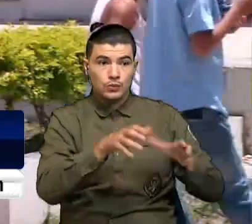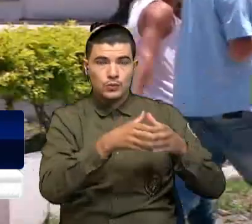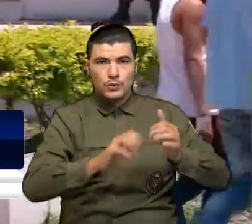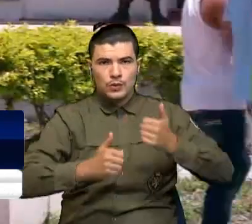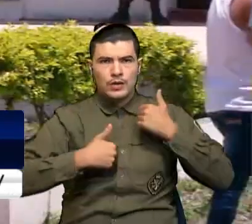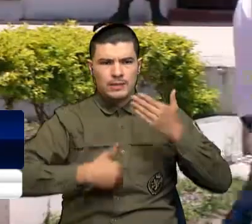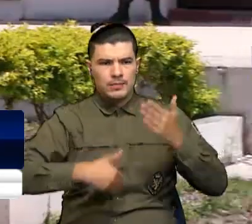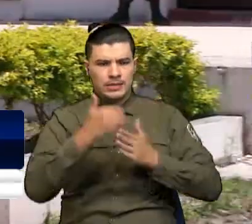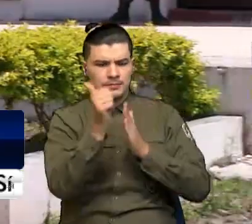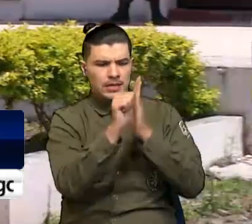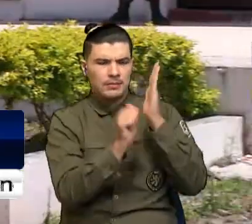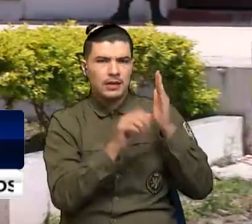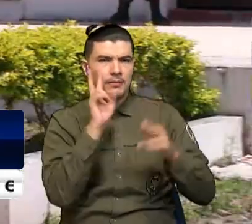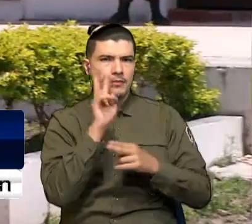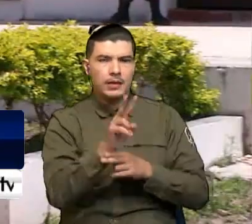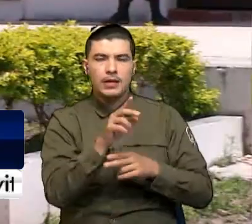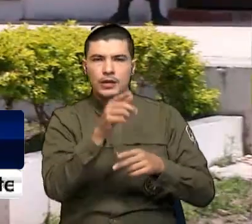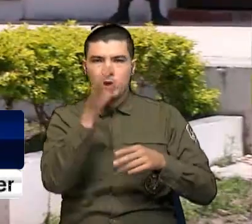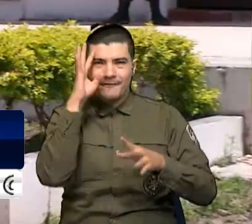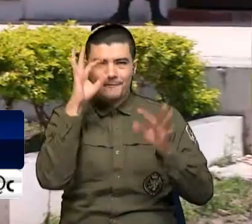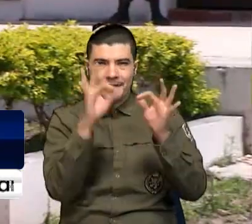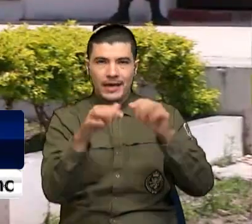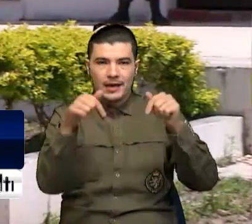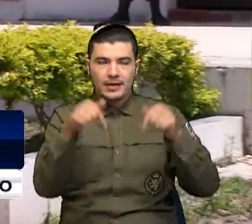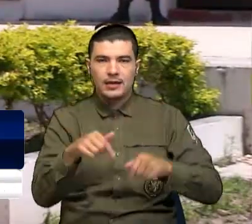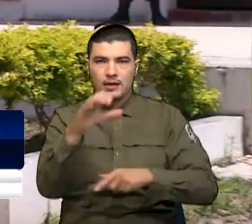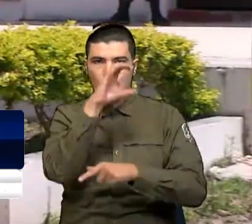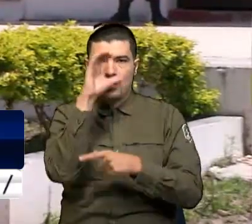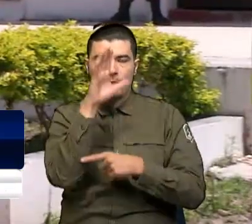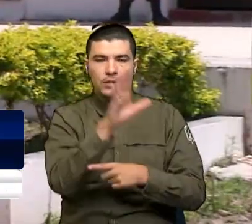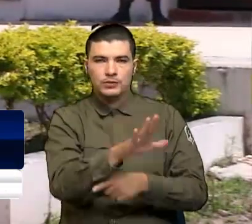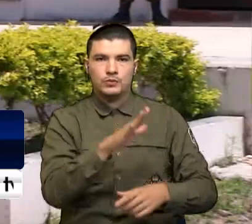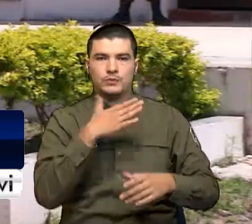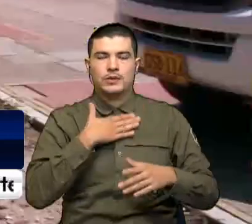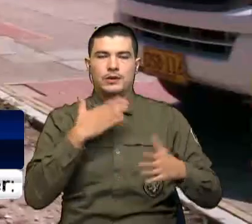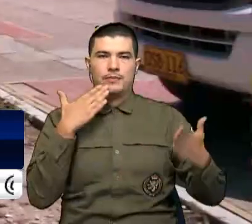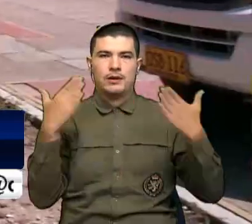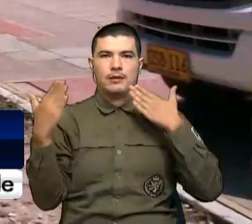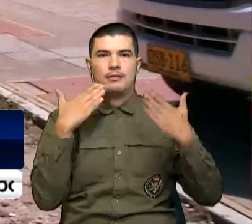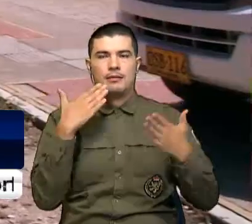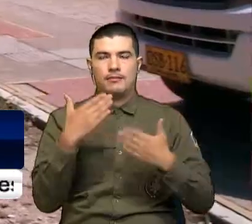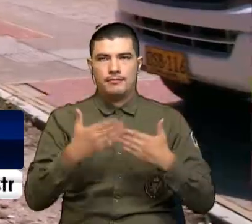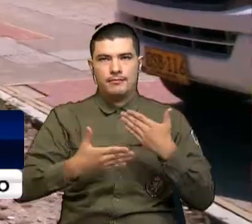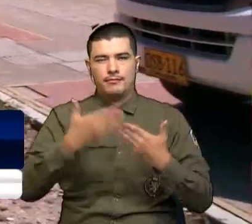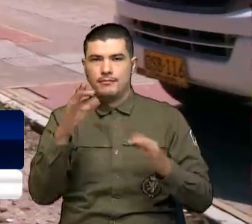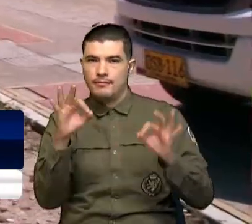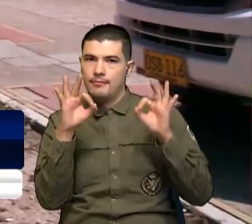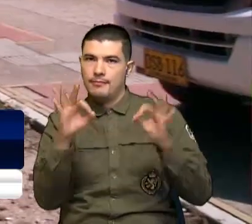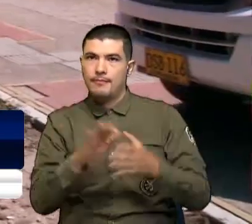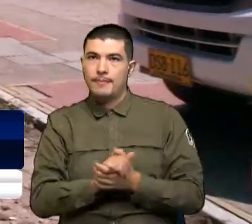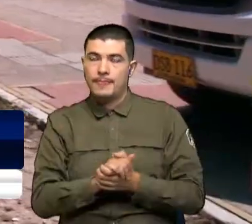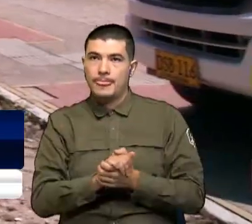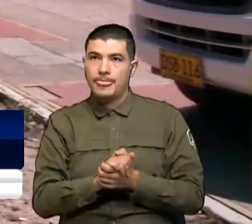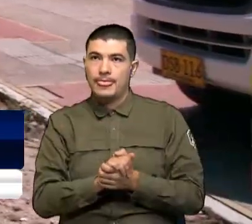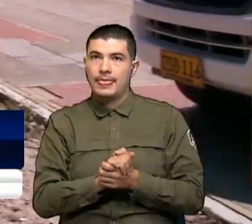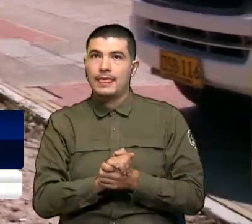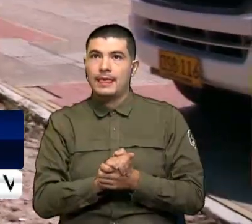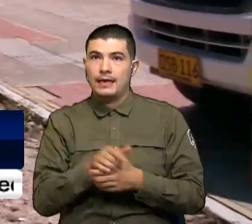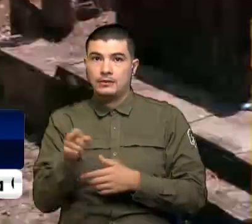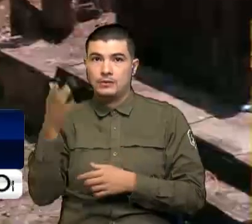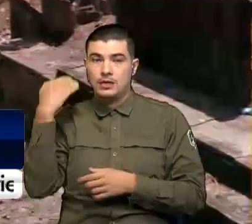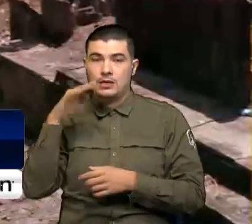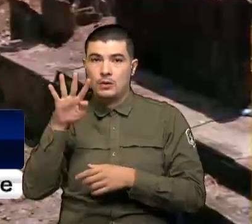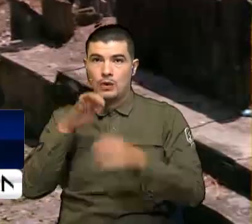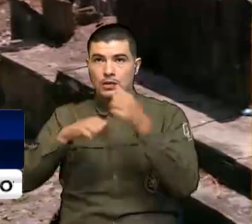un programa nacional denominado fe en colombia mi vereda modelo cuatro años atrás el corregimiento de cuesta